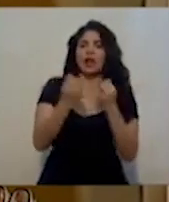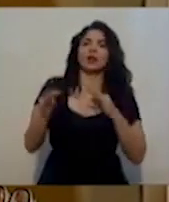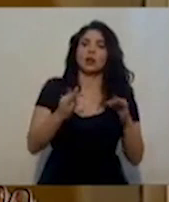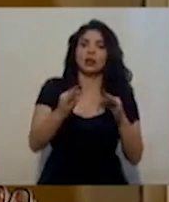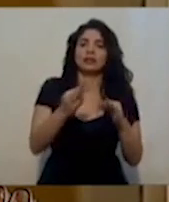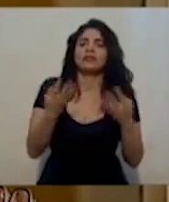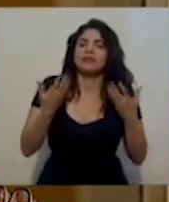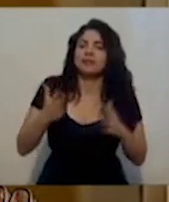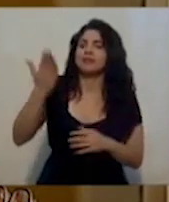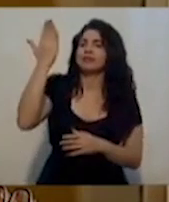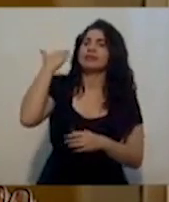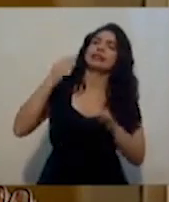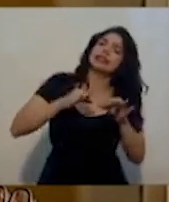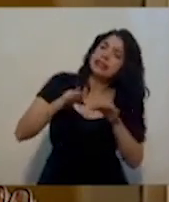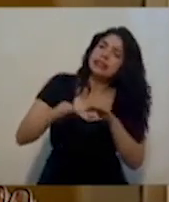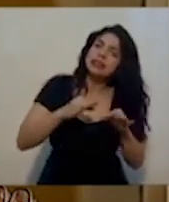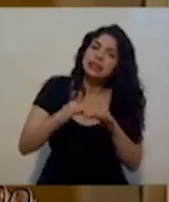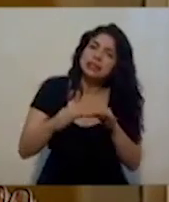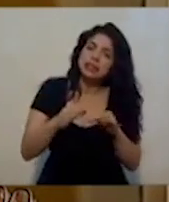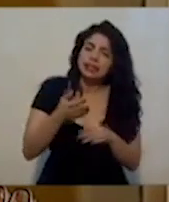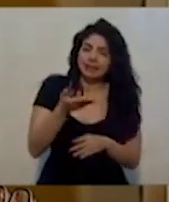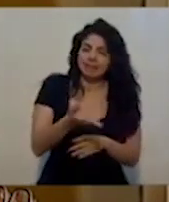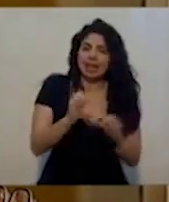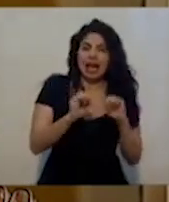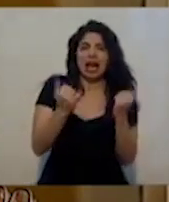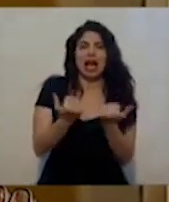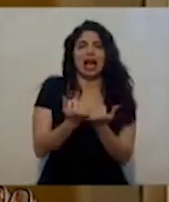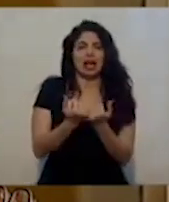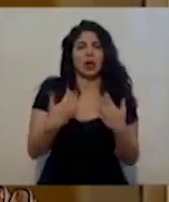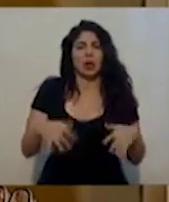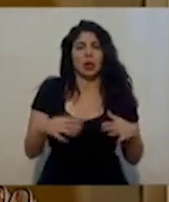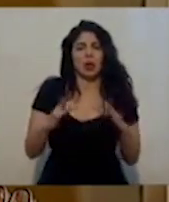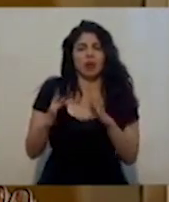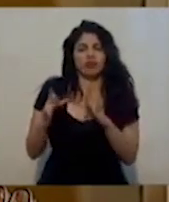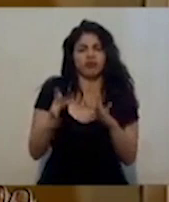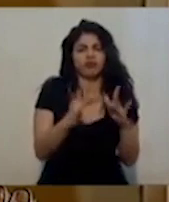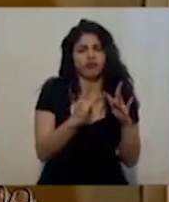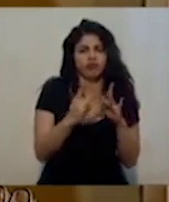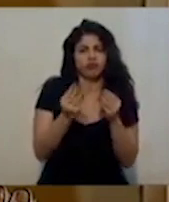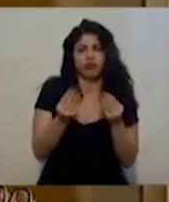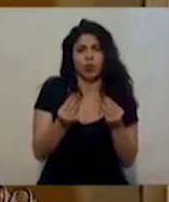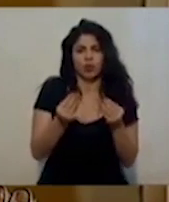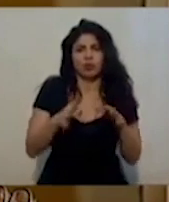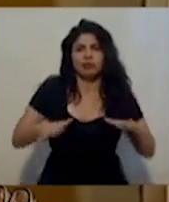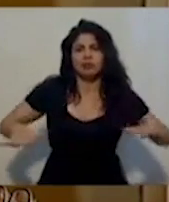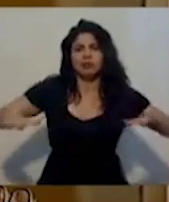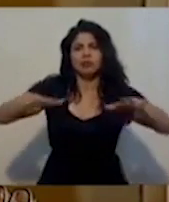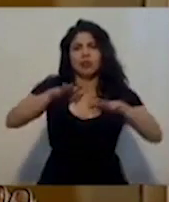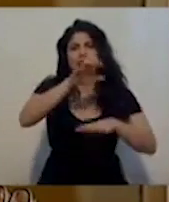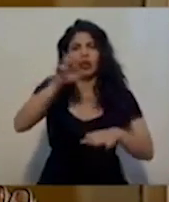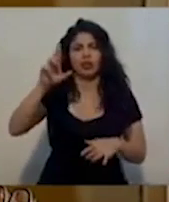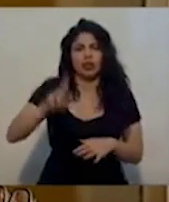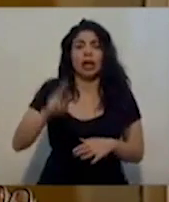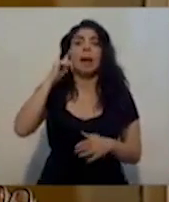hemos explicado en otras ocasiones es un sector altamente encadenado a lo largo y ancho de costa rica- y